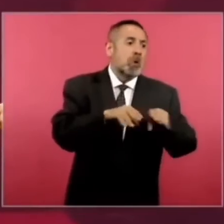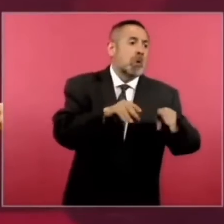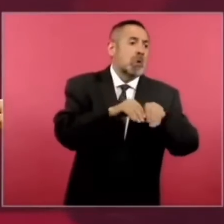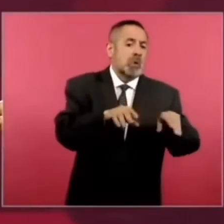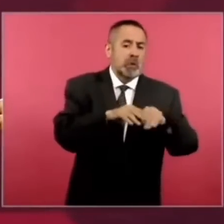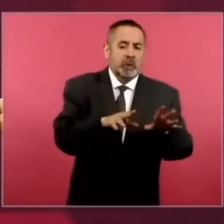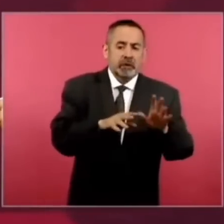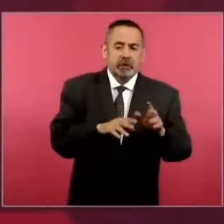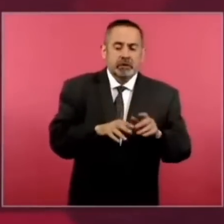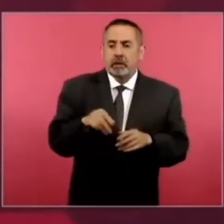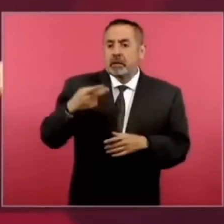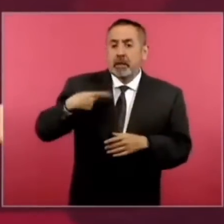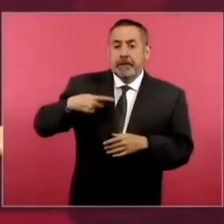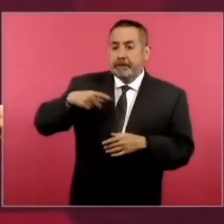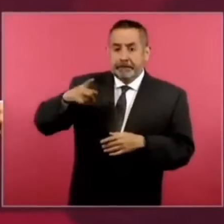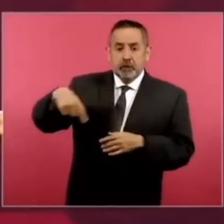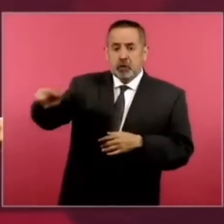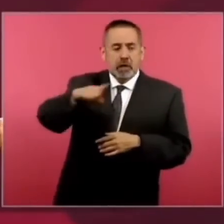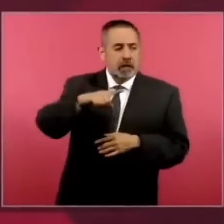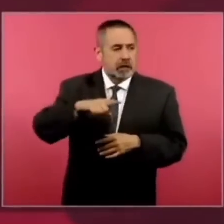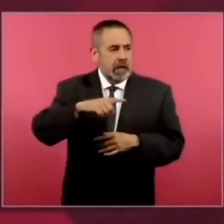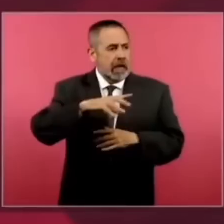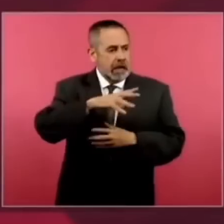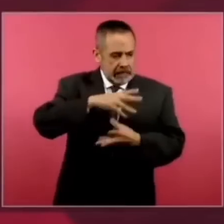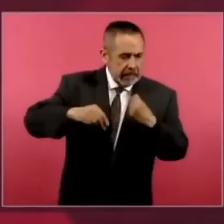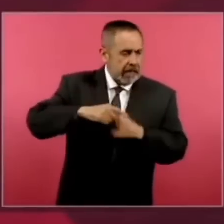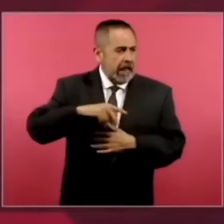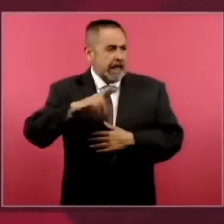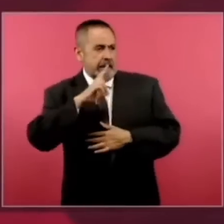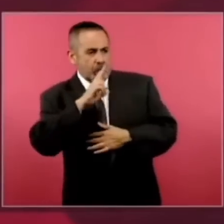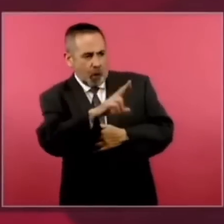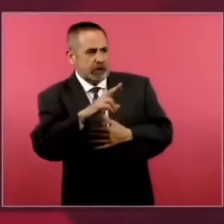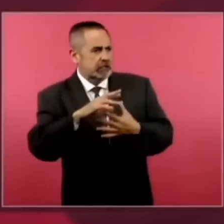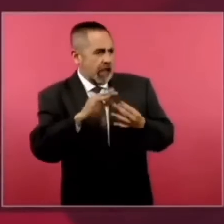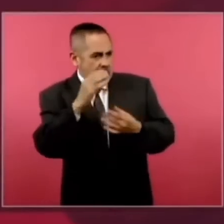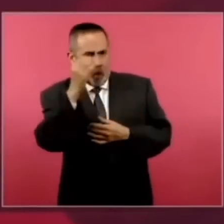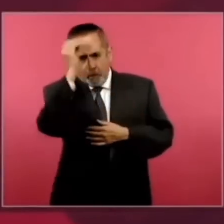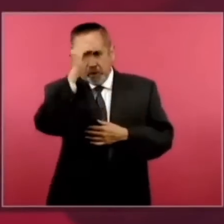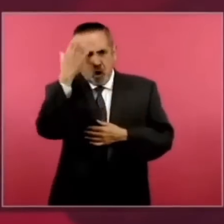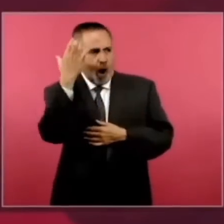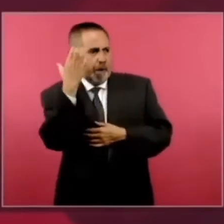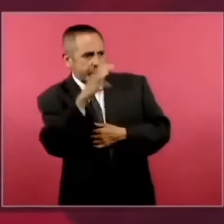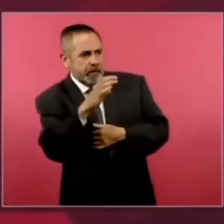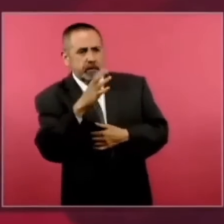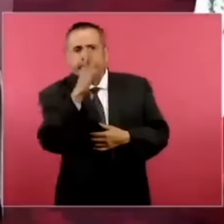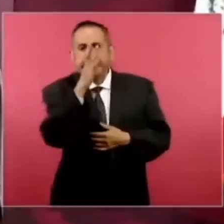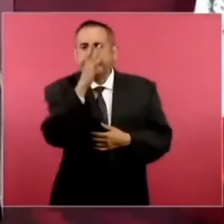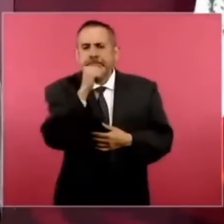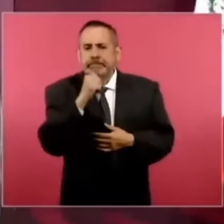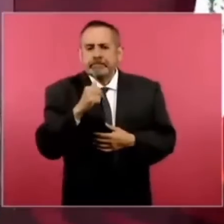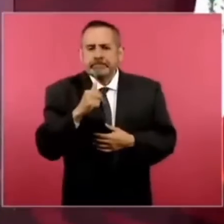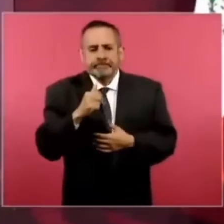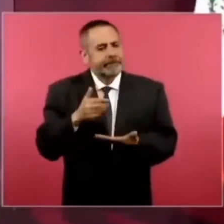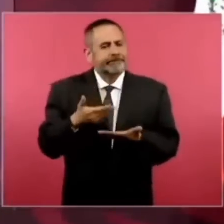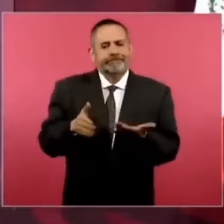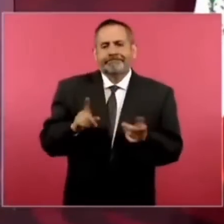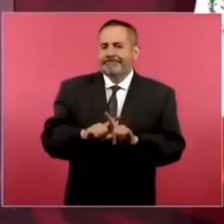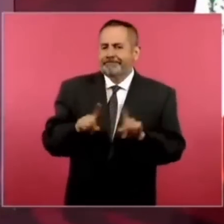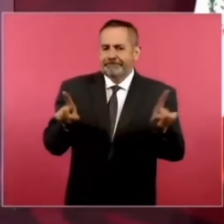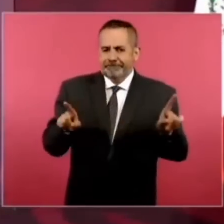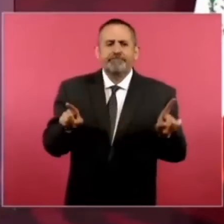y el ciudadano no tenía posibilidad de réplica. Ahora es distinto.